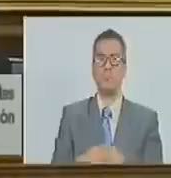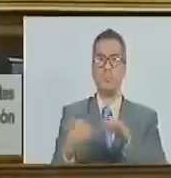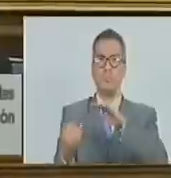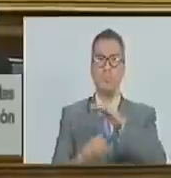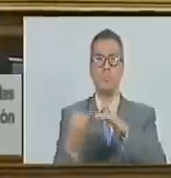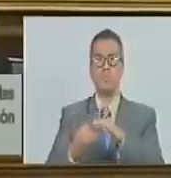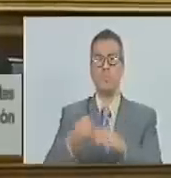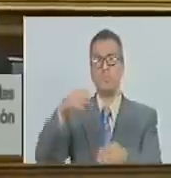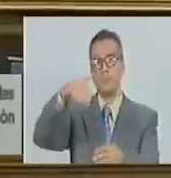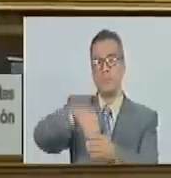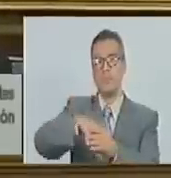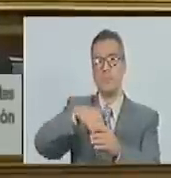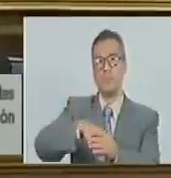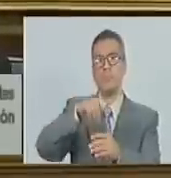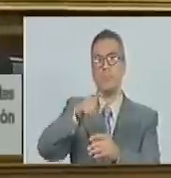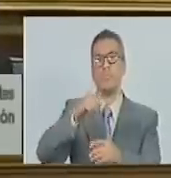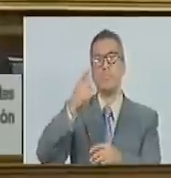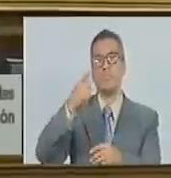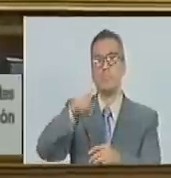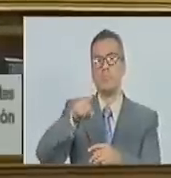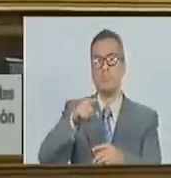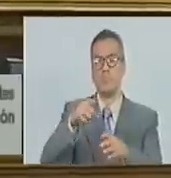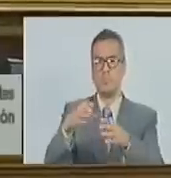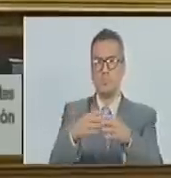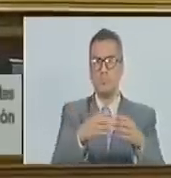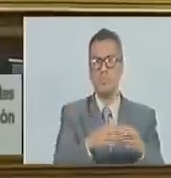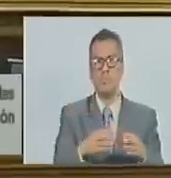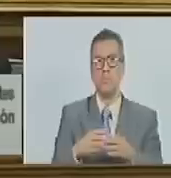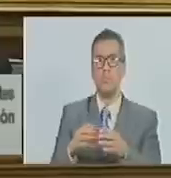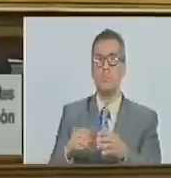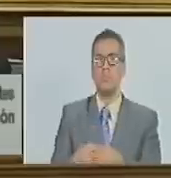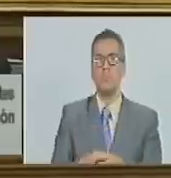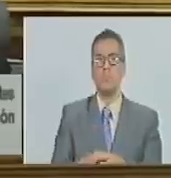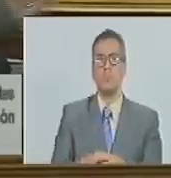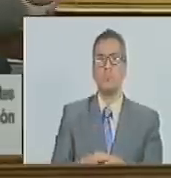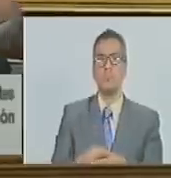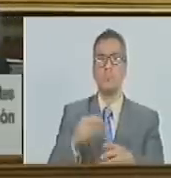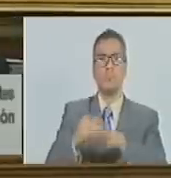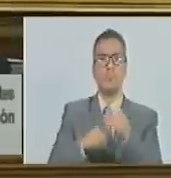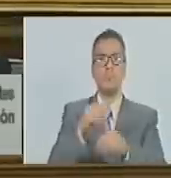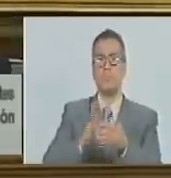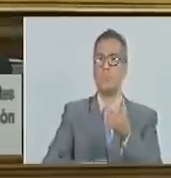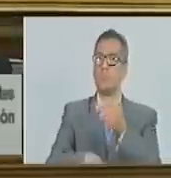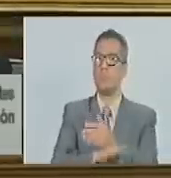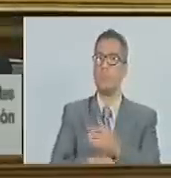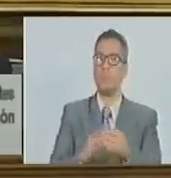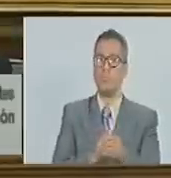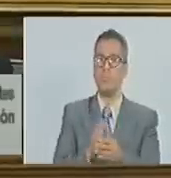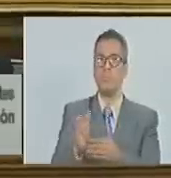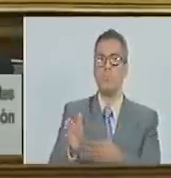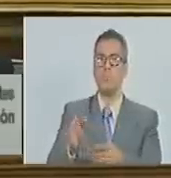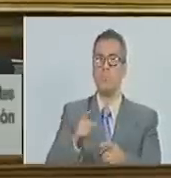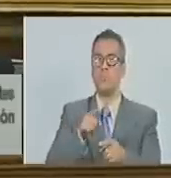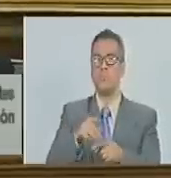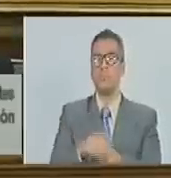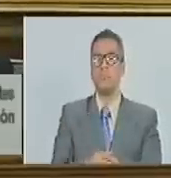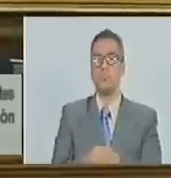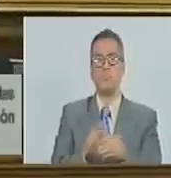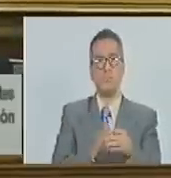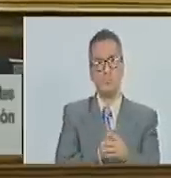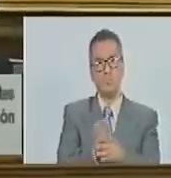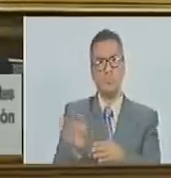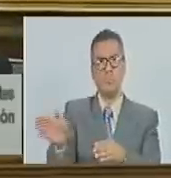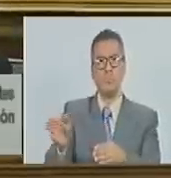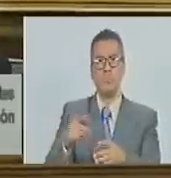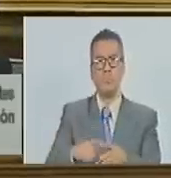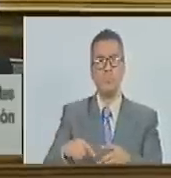institución del voto a aquellos sectores que se habían ido por los atajos del extremismo, por los atajos